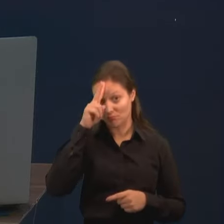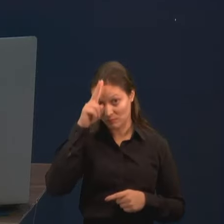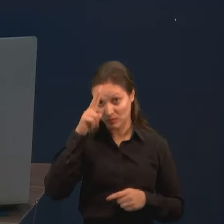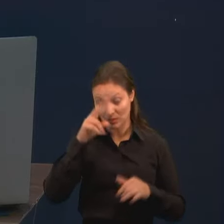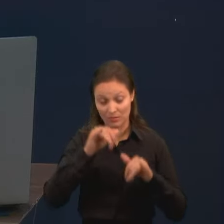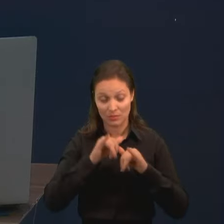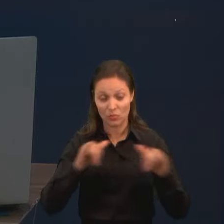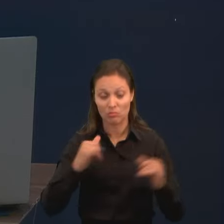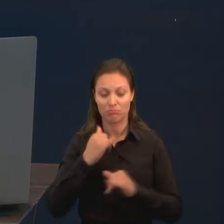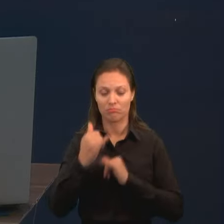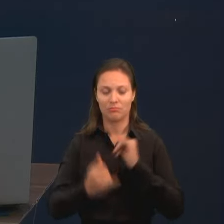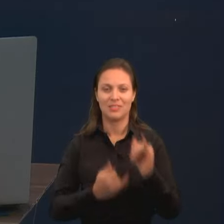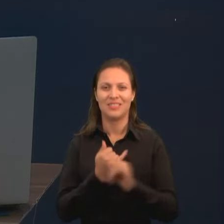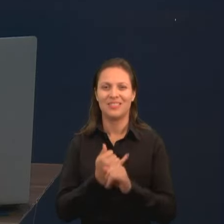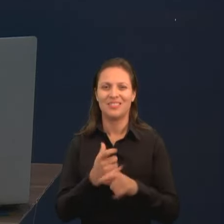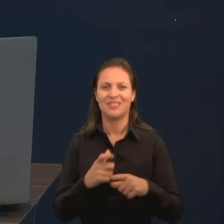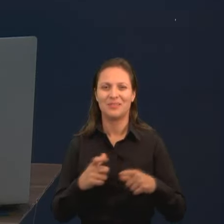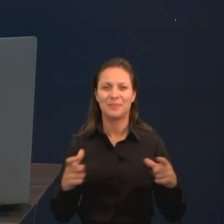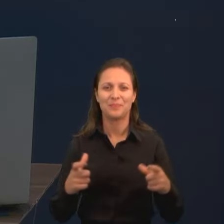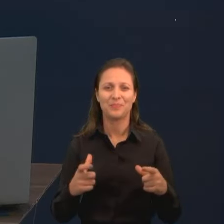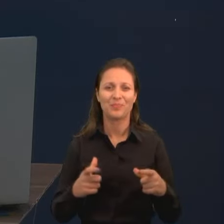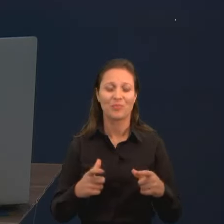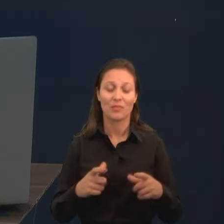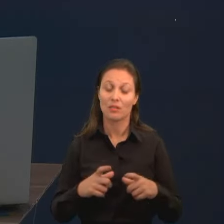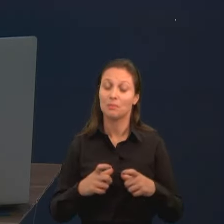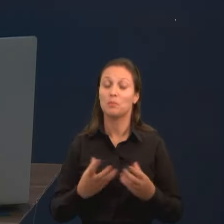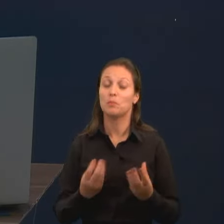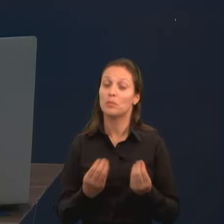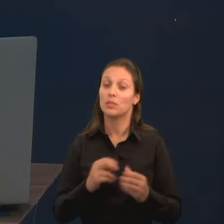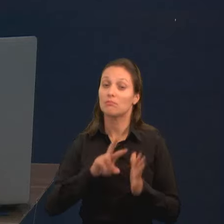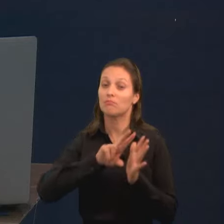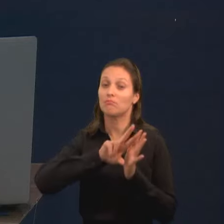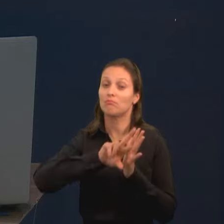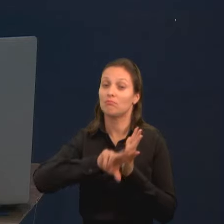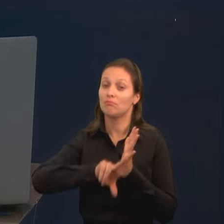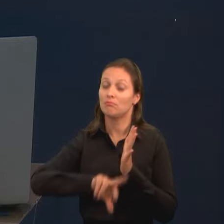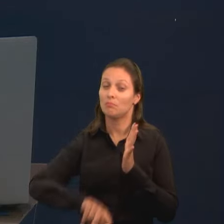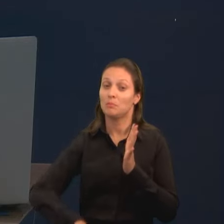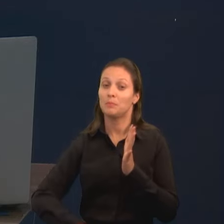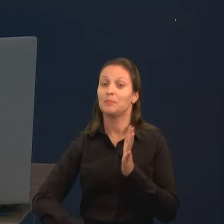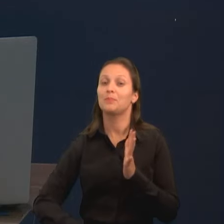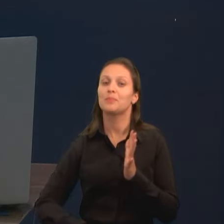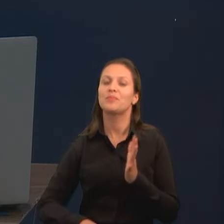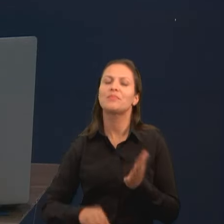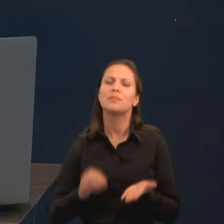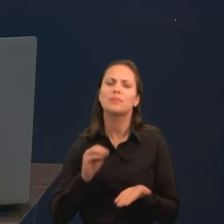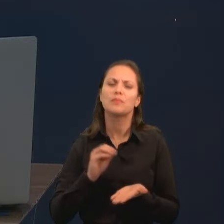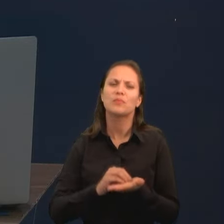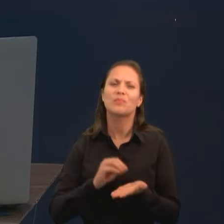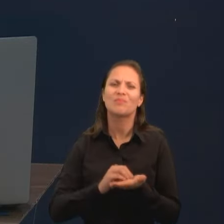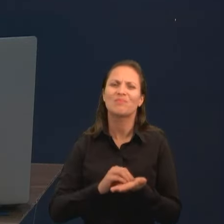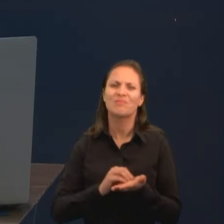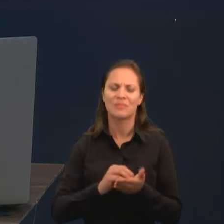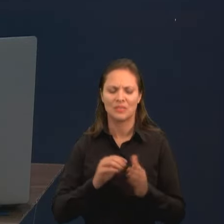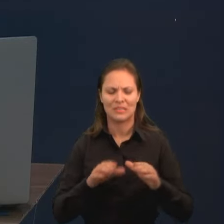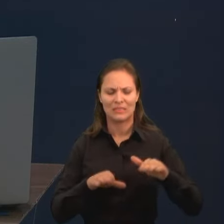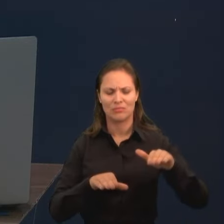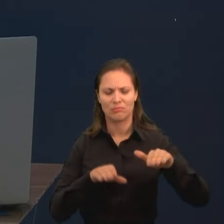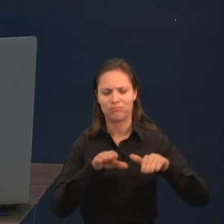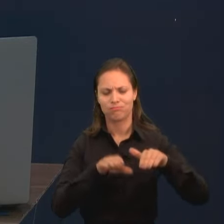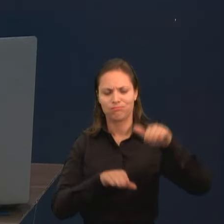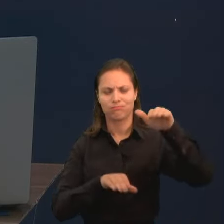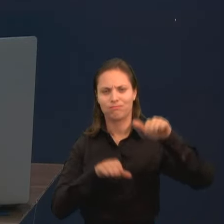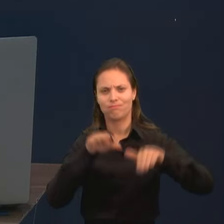nuevo ecosistema que se crea, el volumen de informaciones inválidas